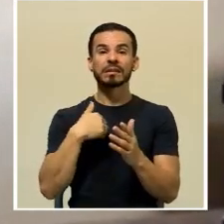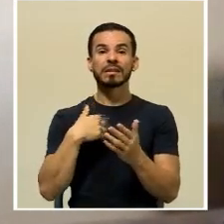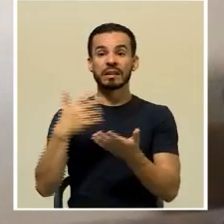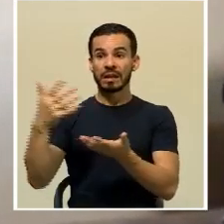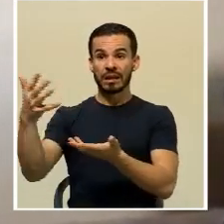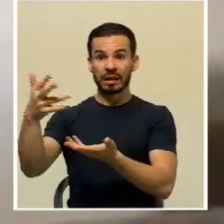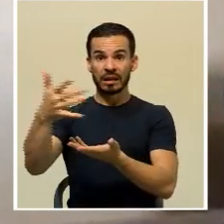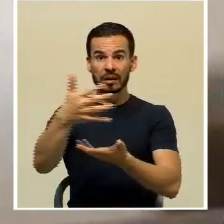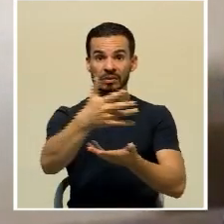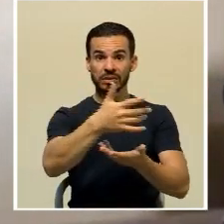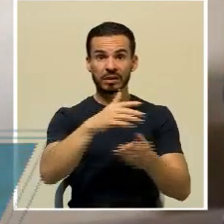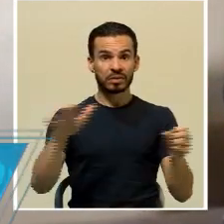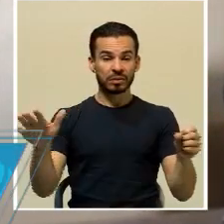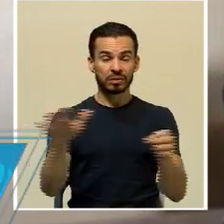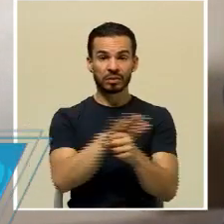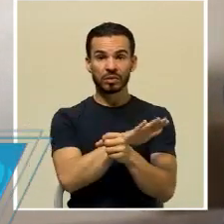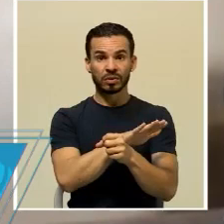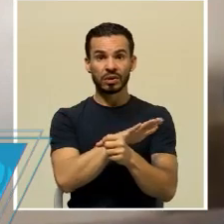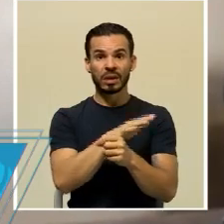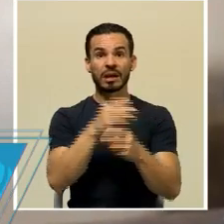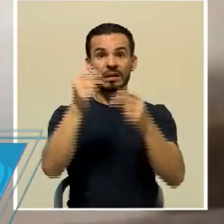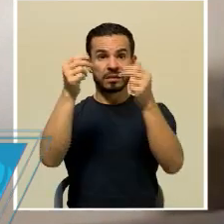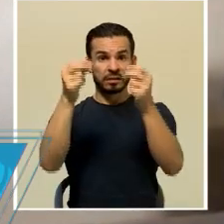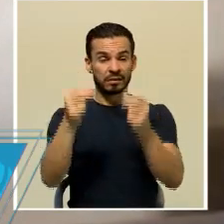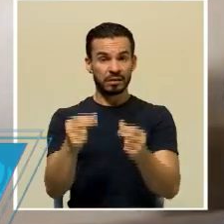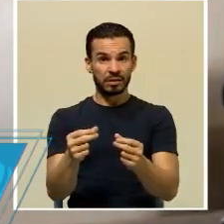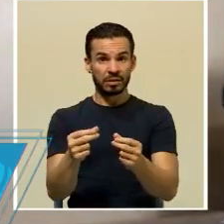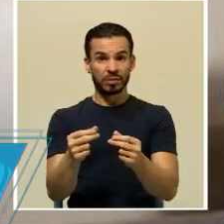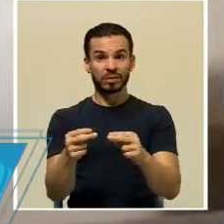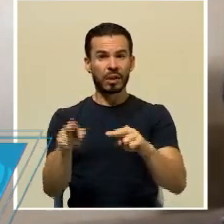los ingresos totales tributarios